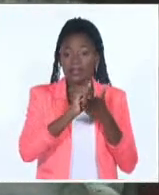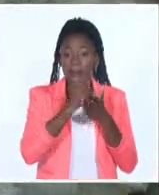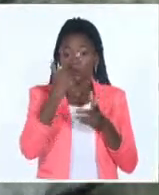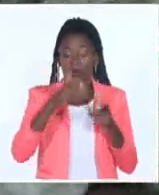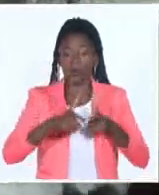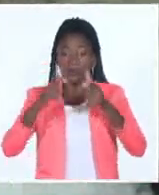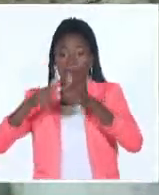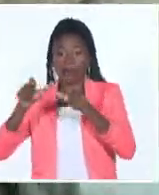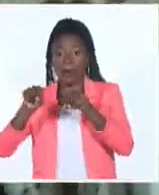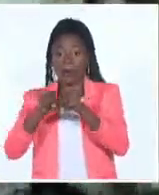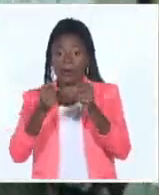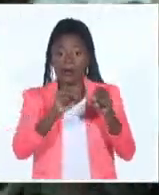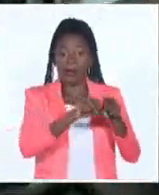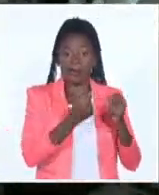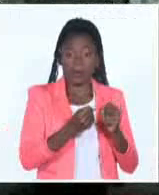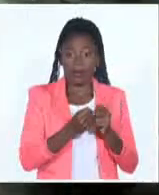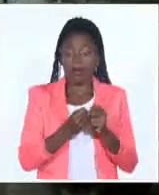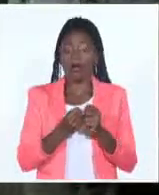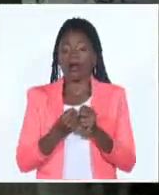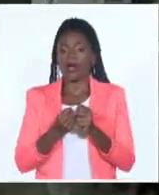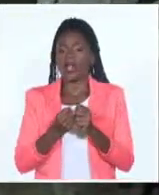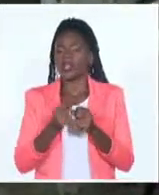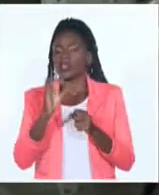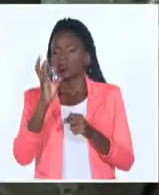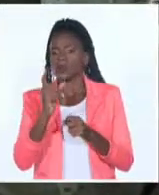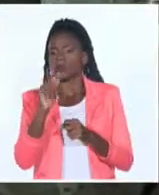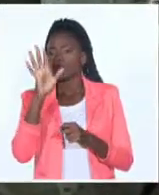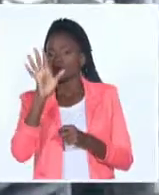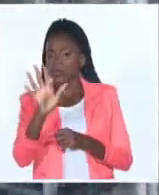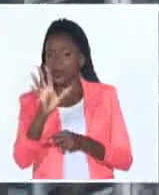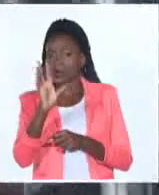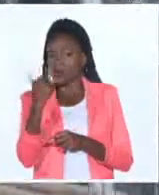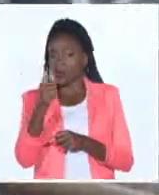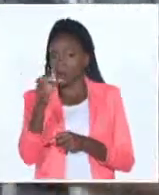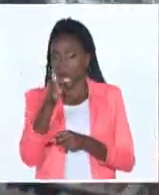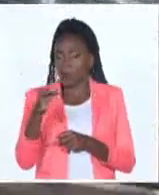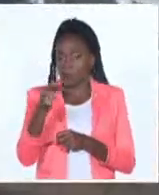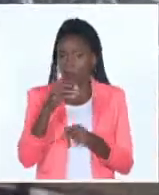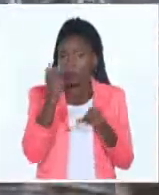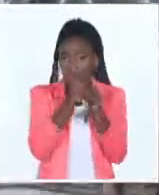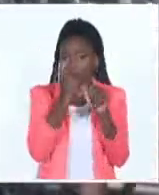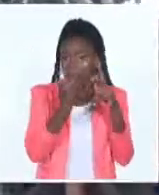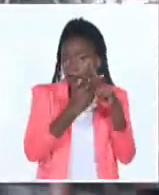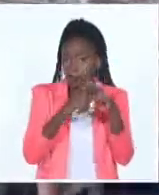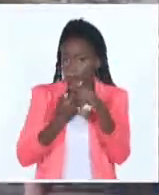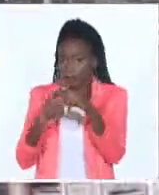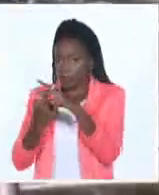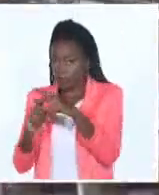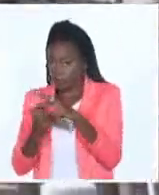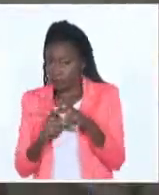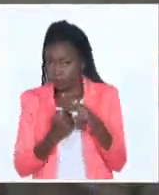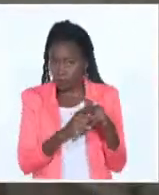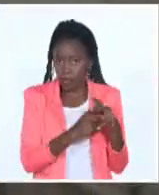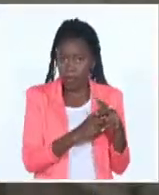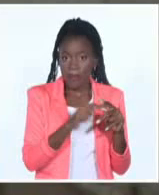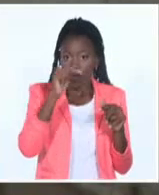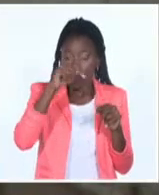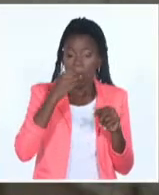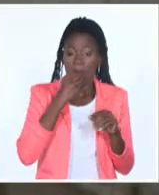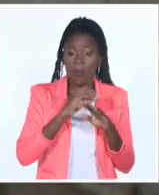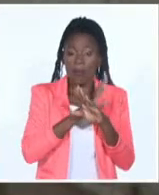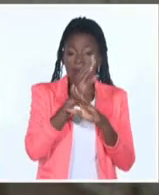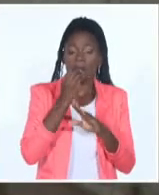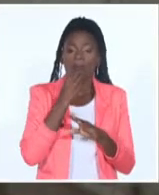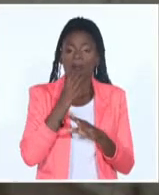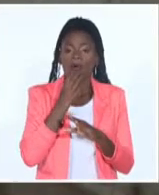unidad número 5 de nueva termoeléctrica de 10 de octubre, que estamos trabajando en la solución de la avería. No estamos considerando que en el día de hoy pueda participar